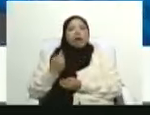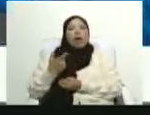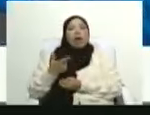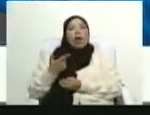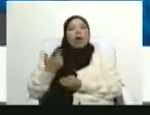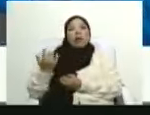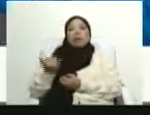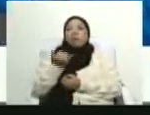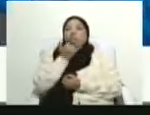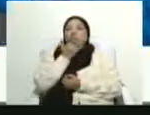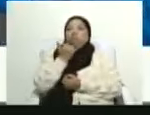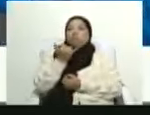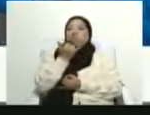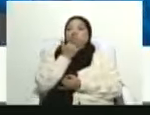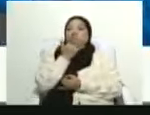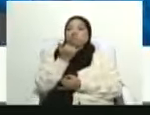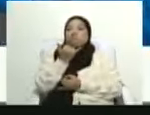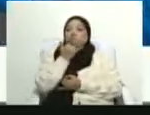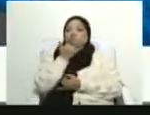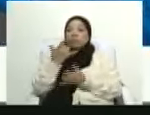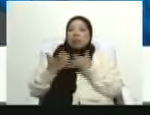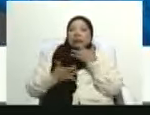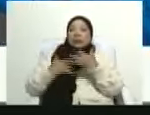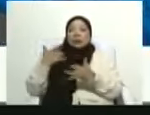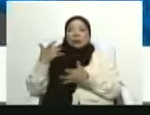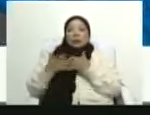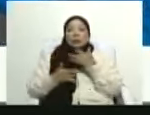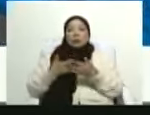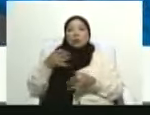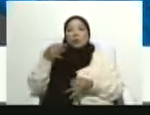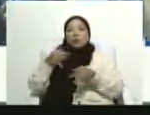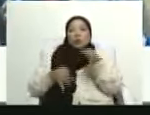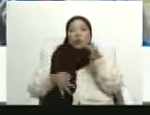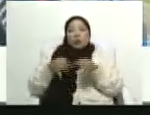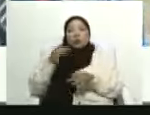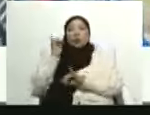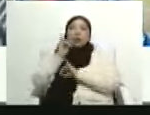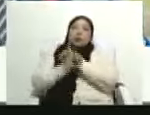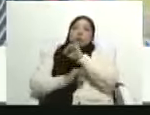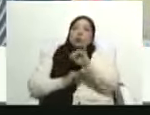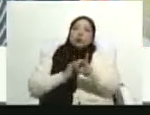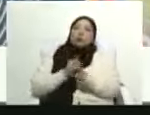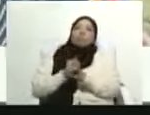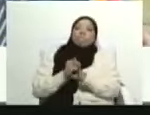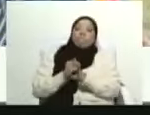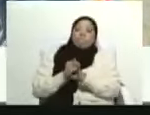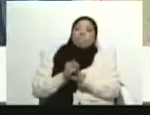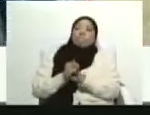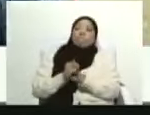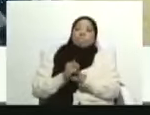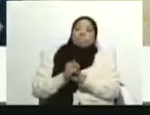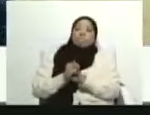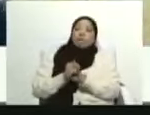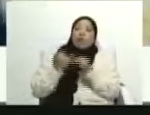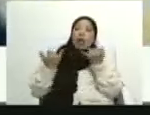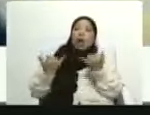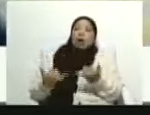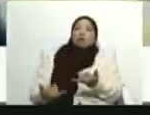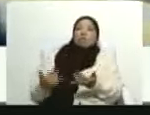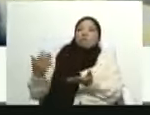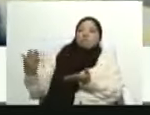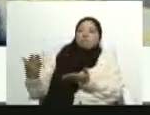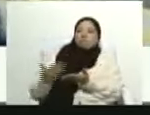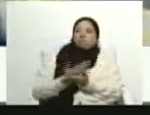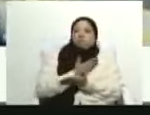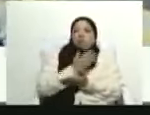de erráticas acciones por parte de la Fiscalía de la Corte Penal Internacional, que ha tratado, en primer lugar,